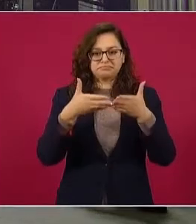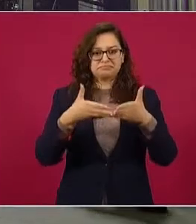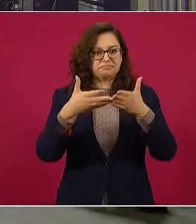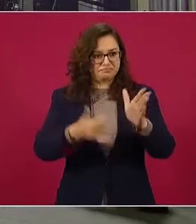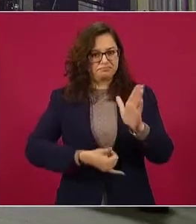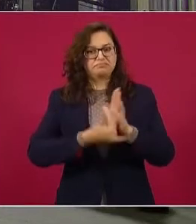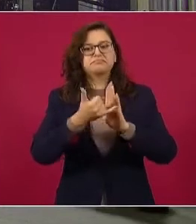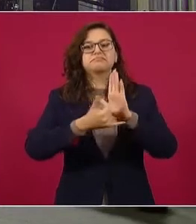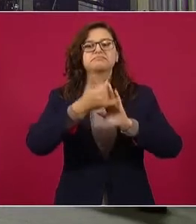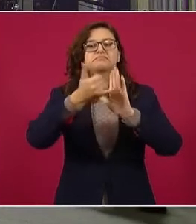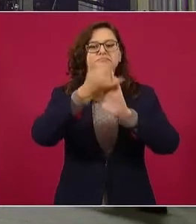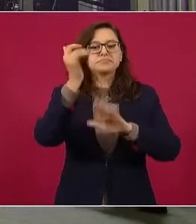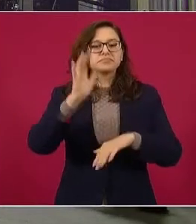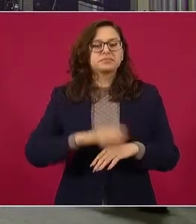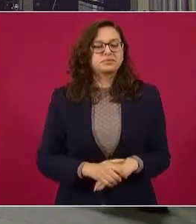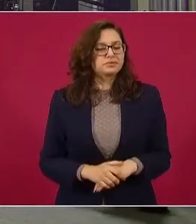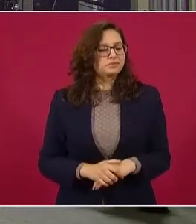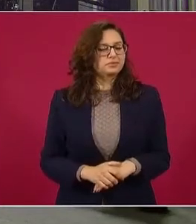o